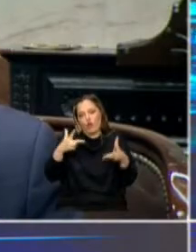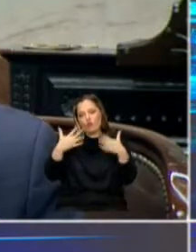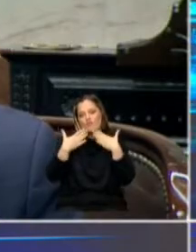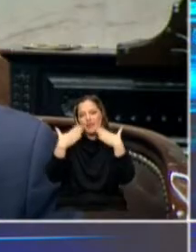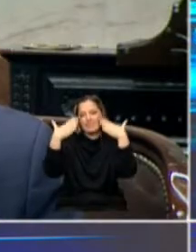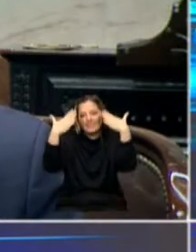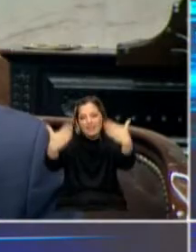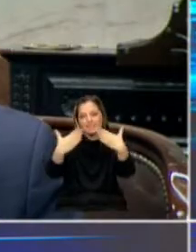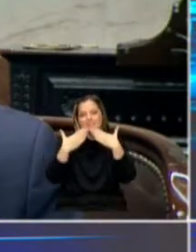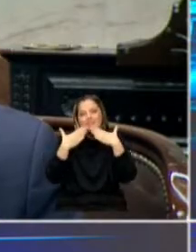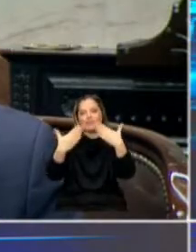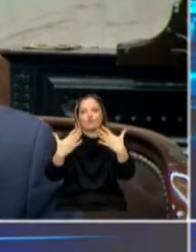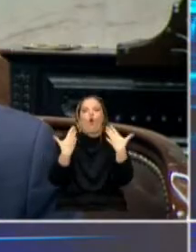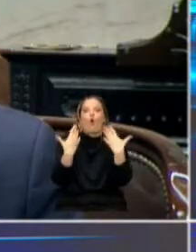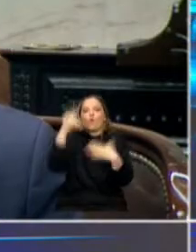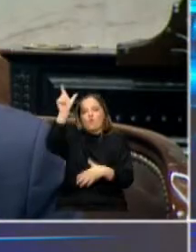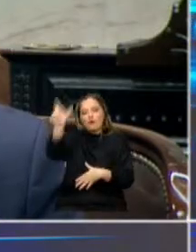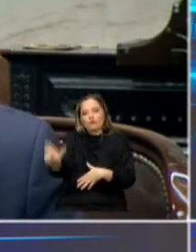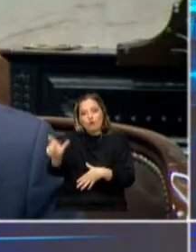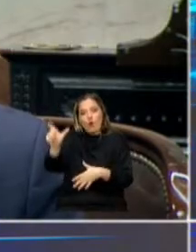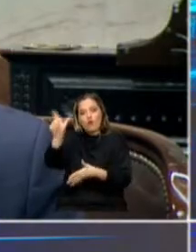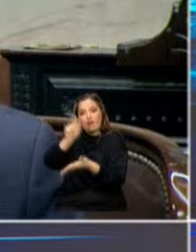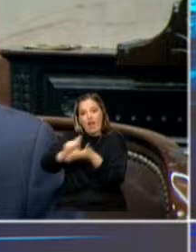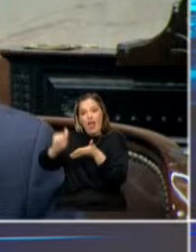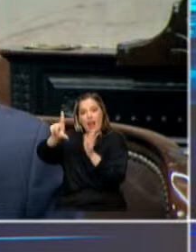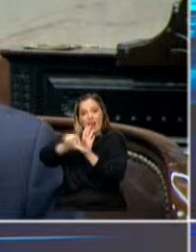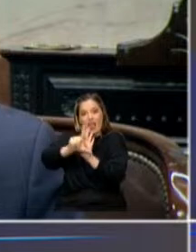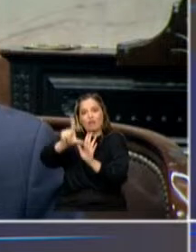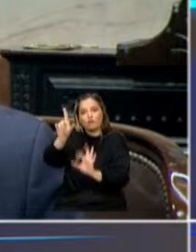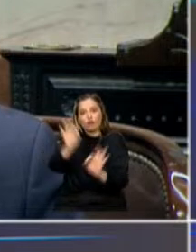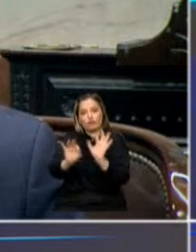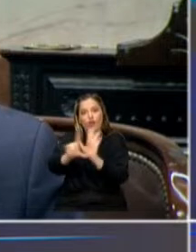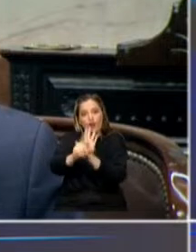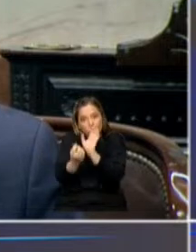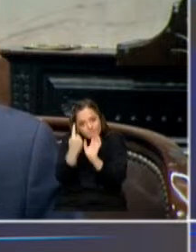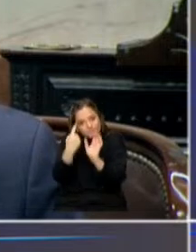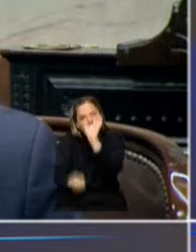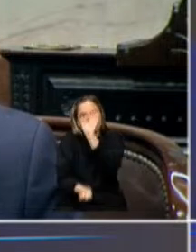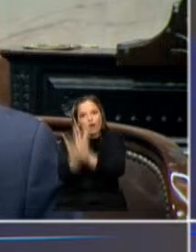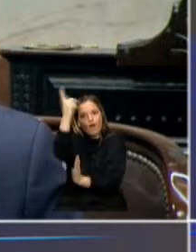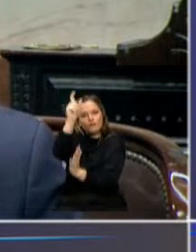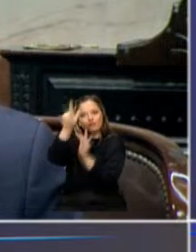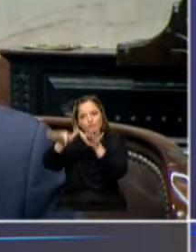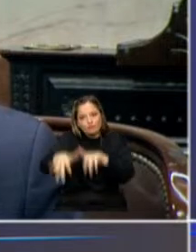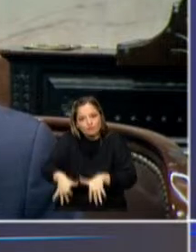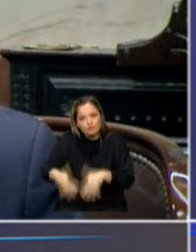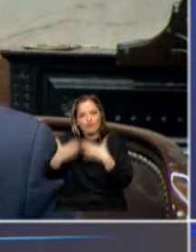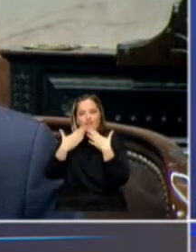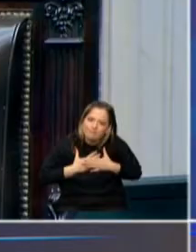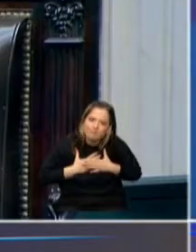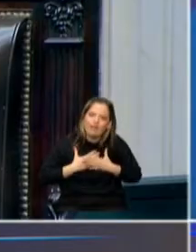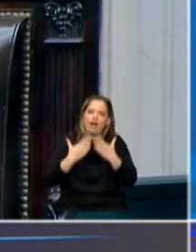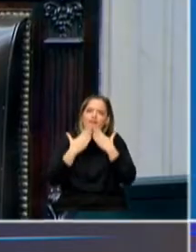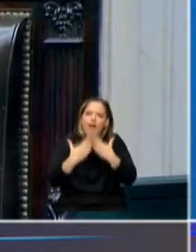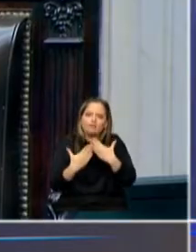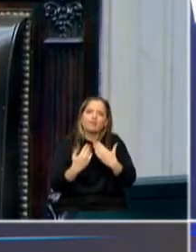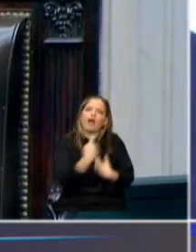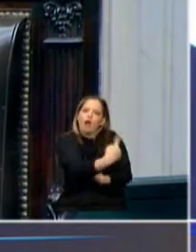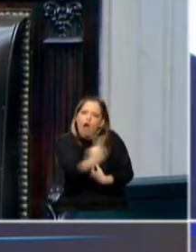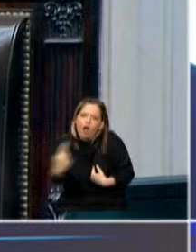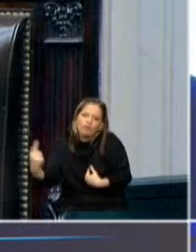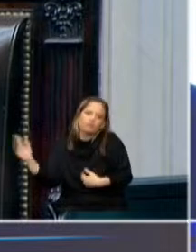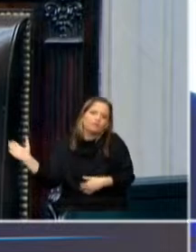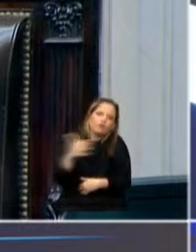equipos médicos y pone mayor vigilancia del Ministerio de la Nación y de las provincias para que no haya errores